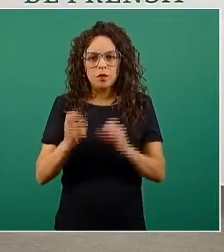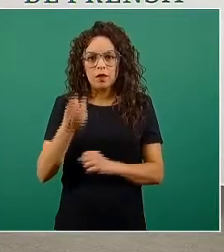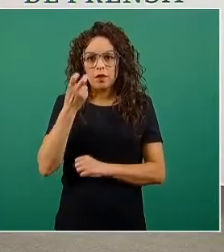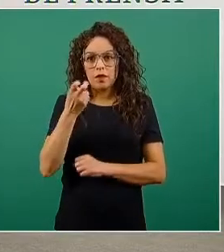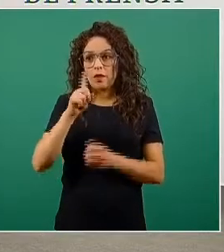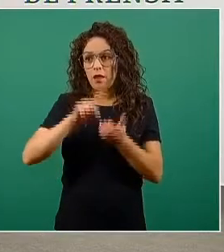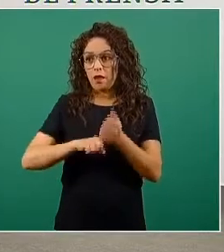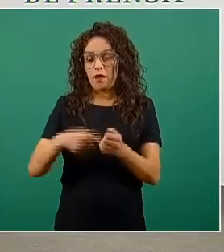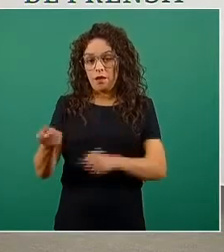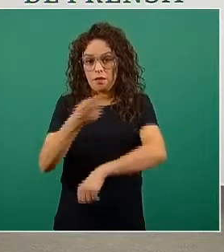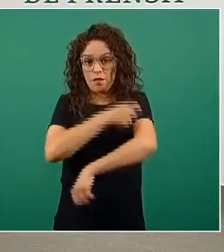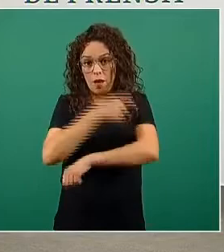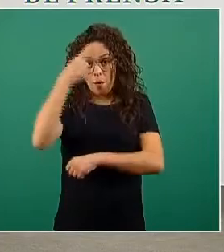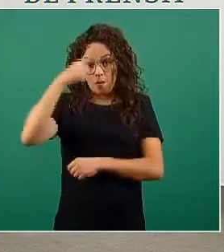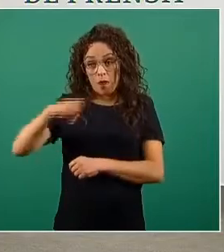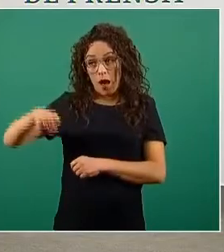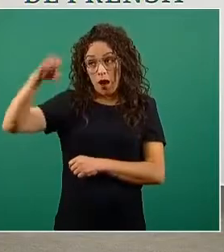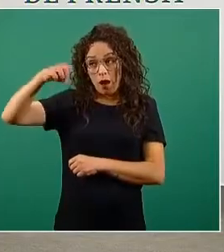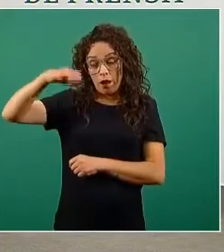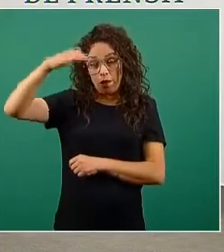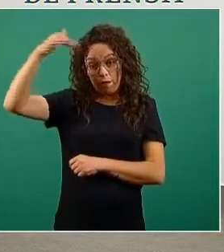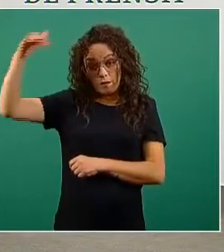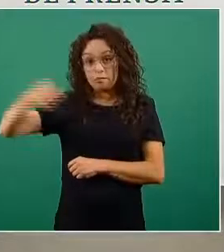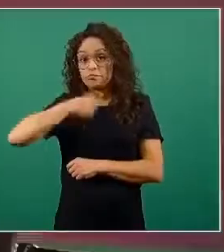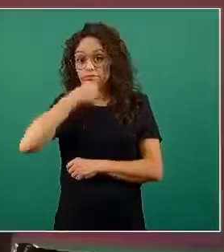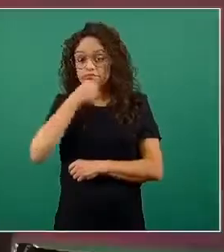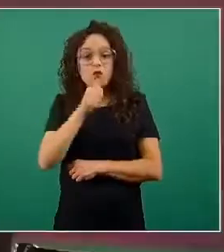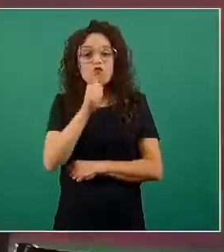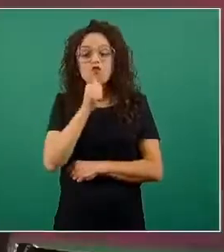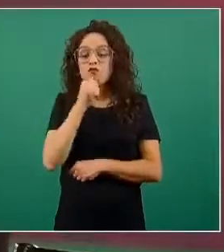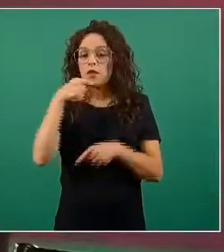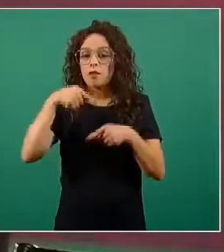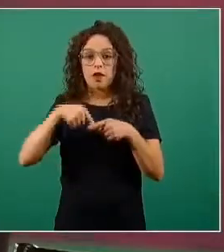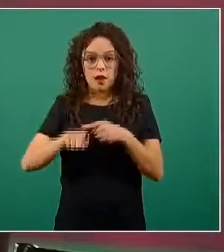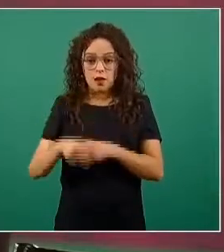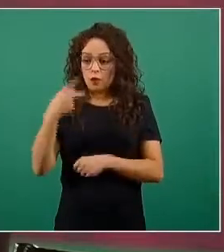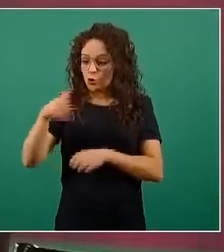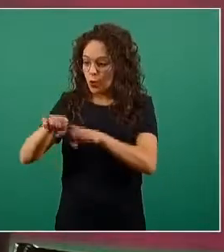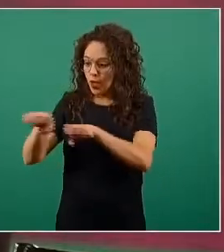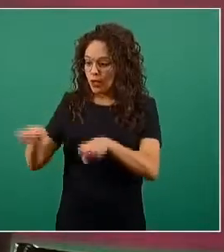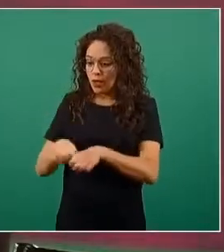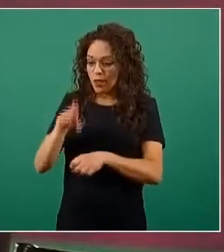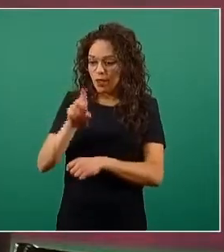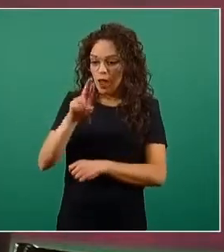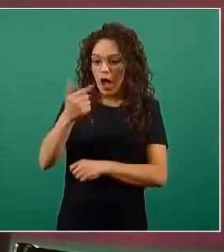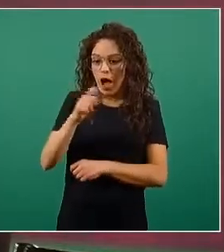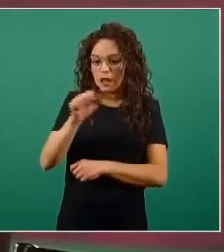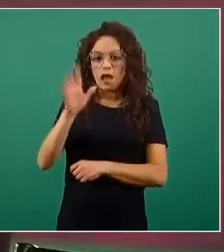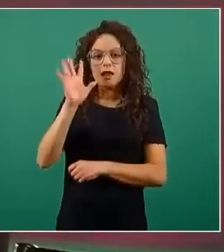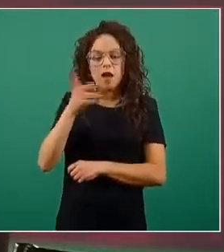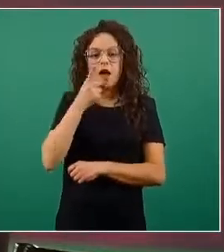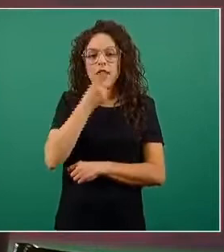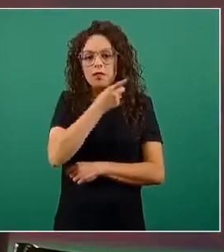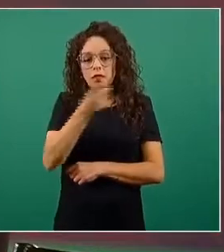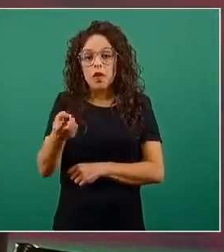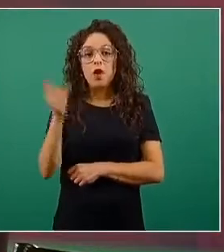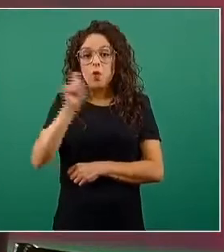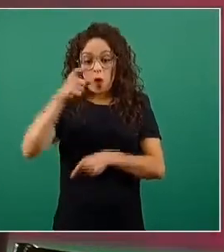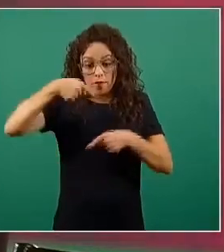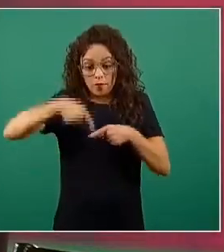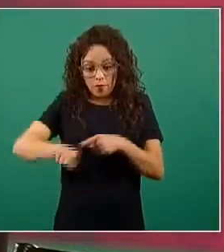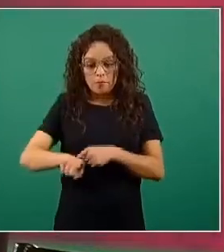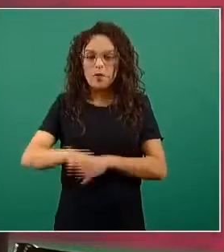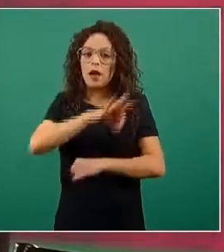mayores aún no inicia. Como lo ha comentado ya el doctor Gatell y su equipo, esto se dará ya a finales de